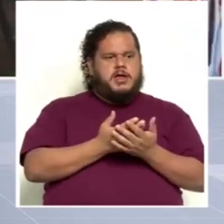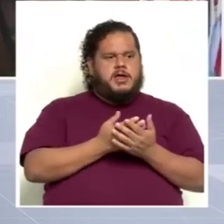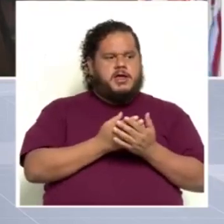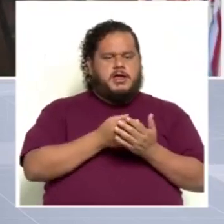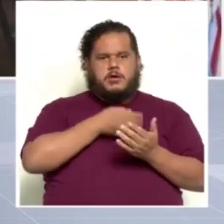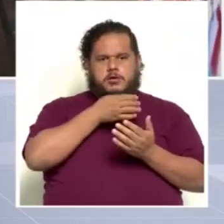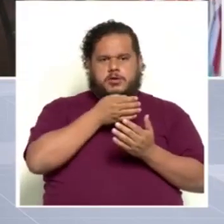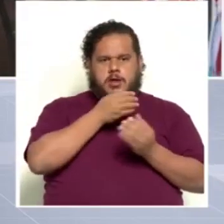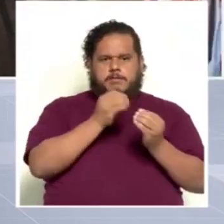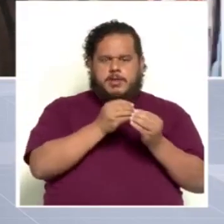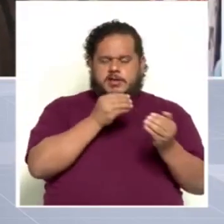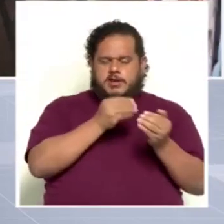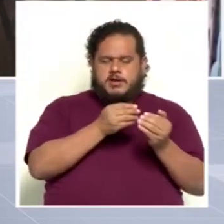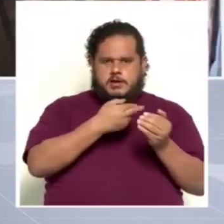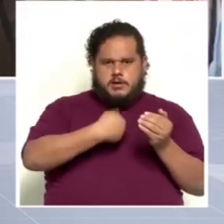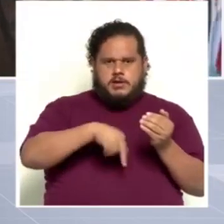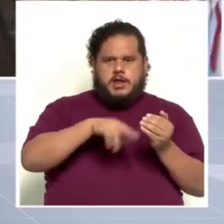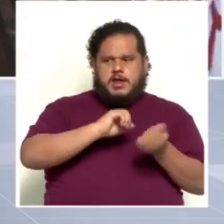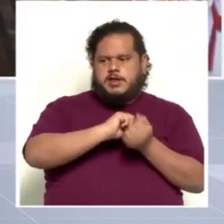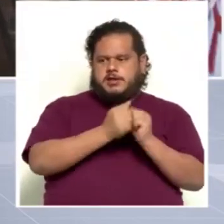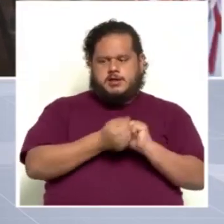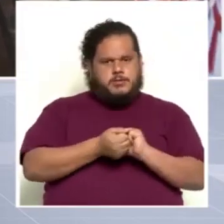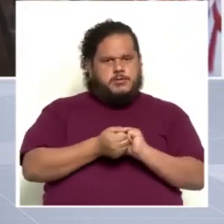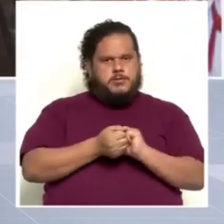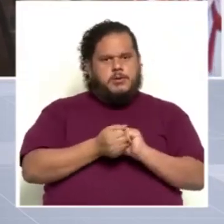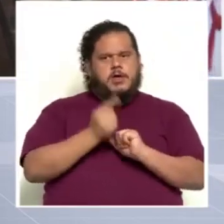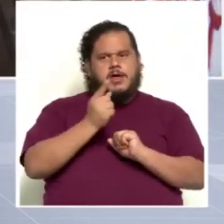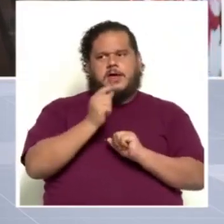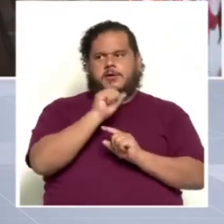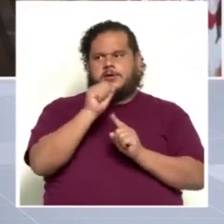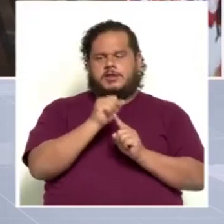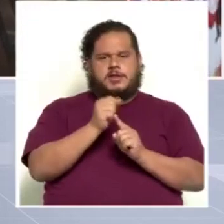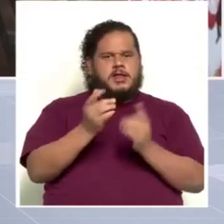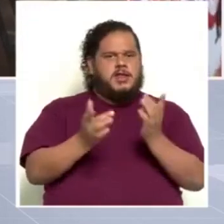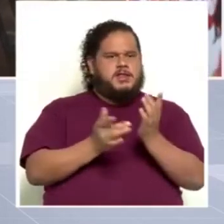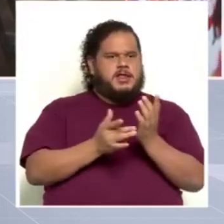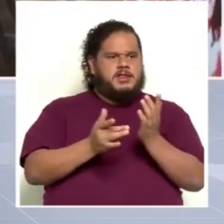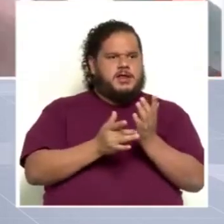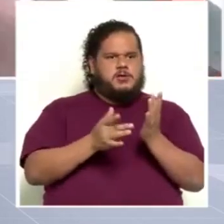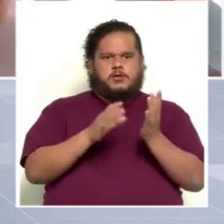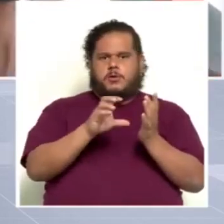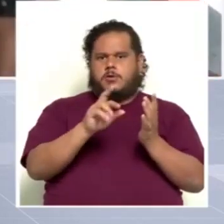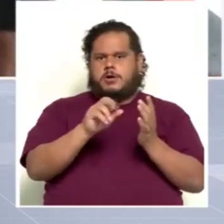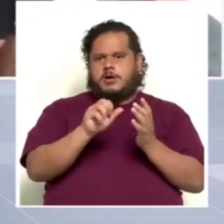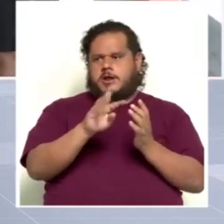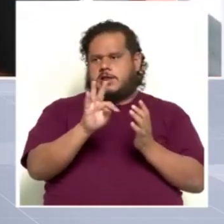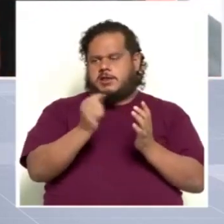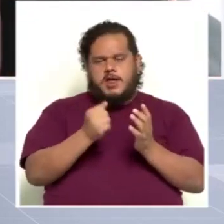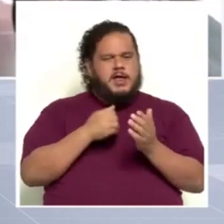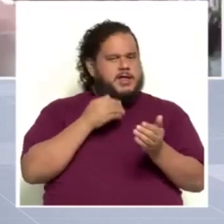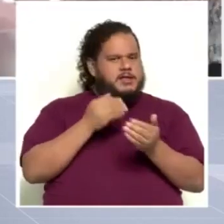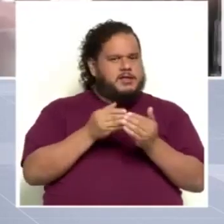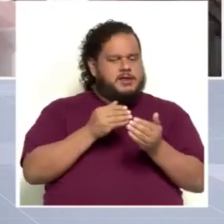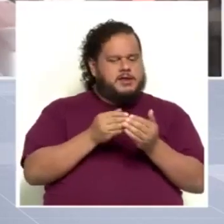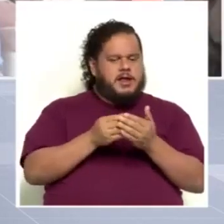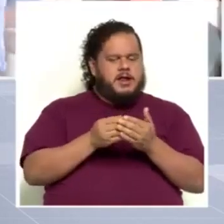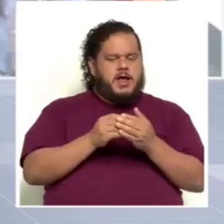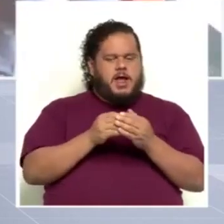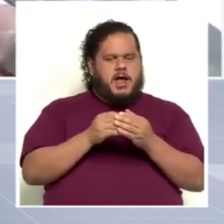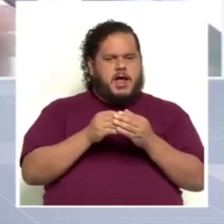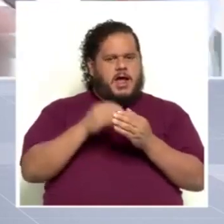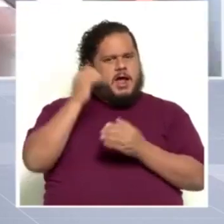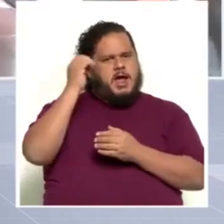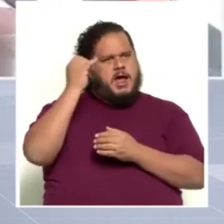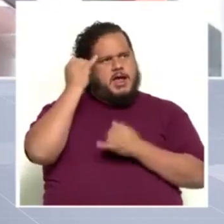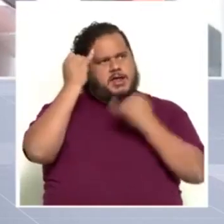a la religión, y lo transformaron en una especie de tecnócrata cercana a posiciones neoliberales, y